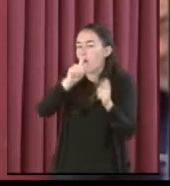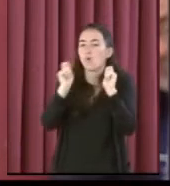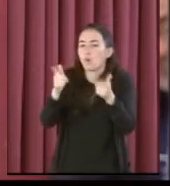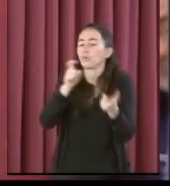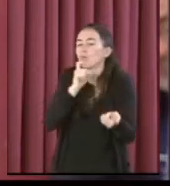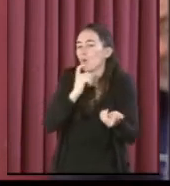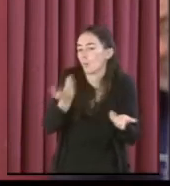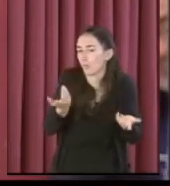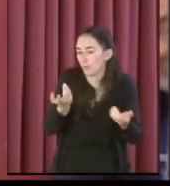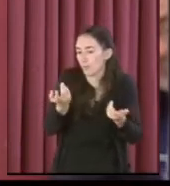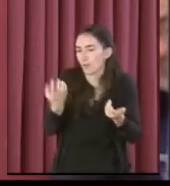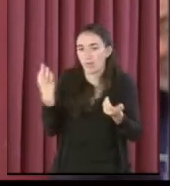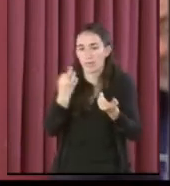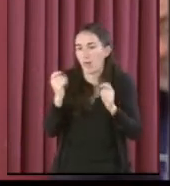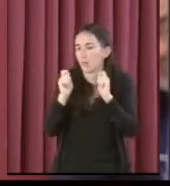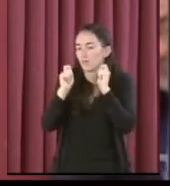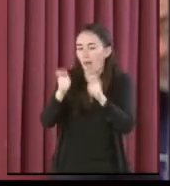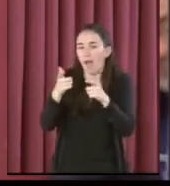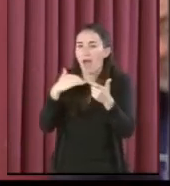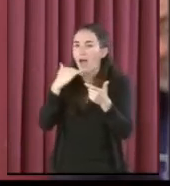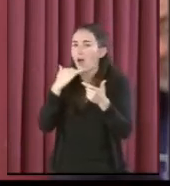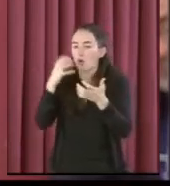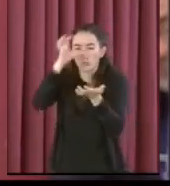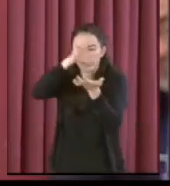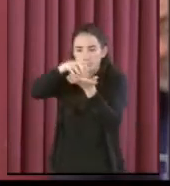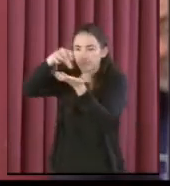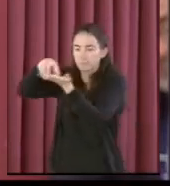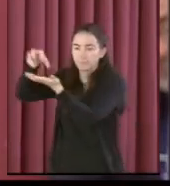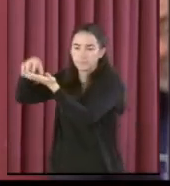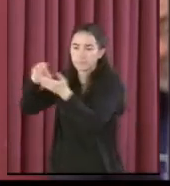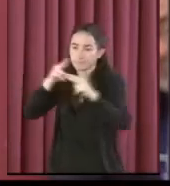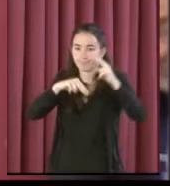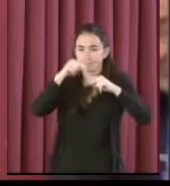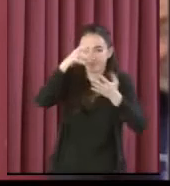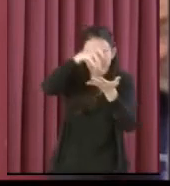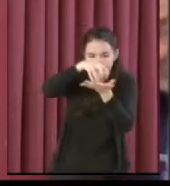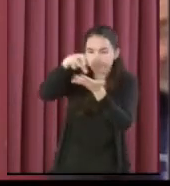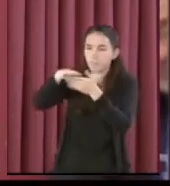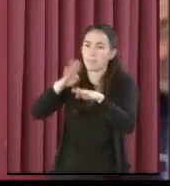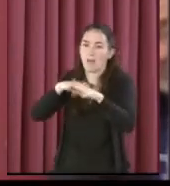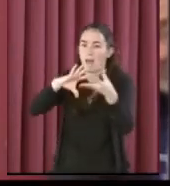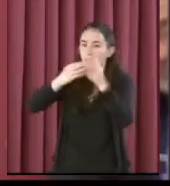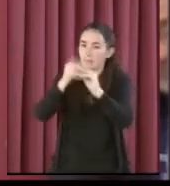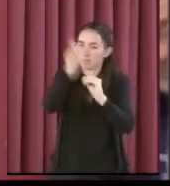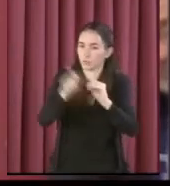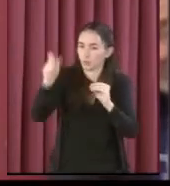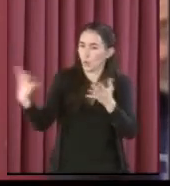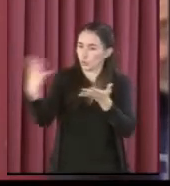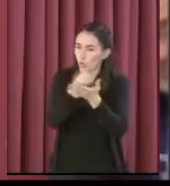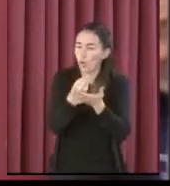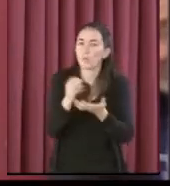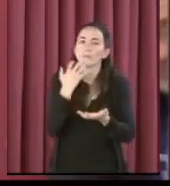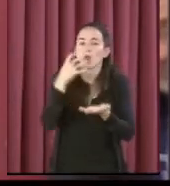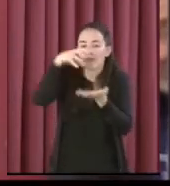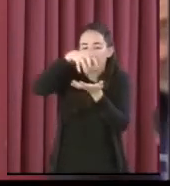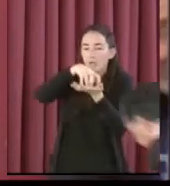será promoviendo una red de instalaciones amplia, funcional y adaptada a las necesidades actuales, donde el Centro de la Cultura